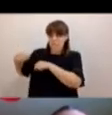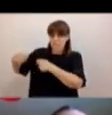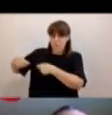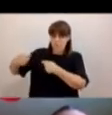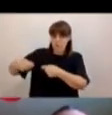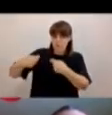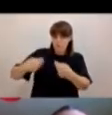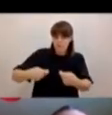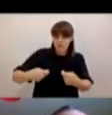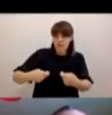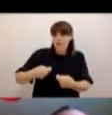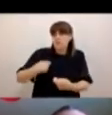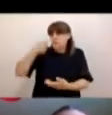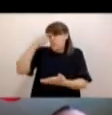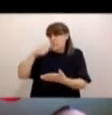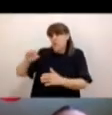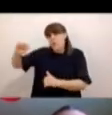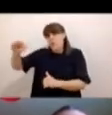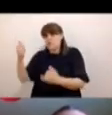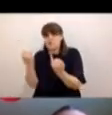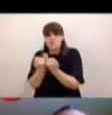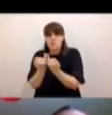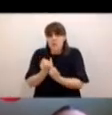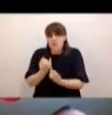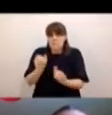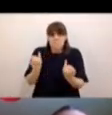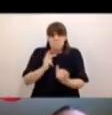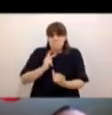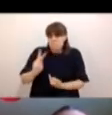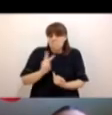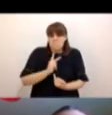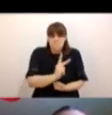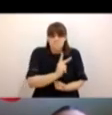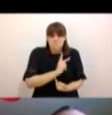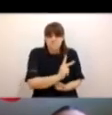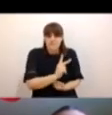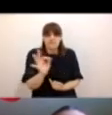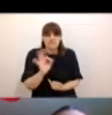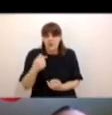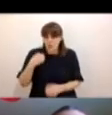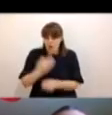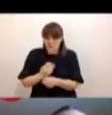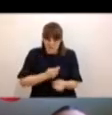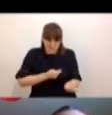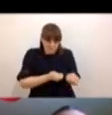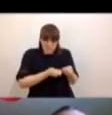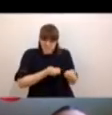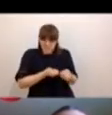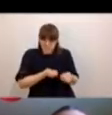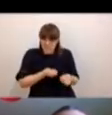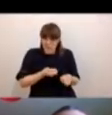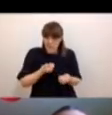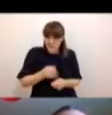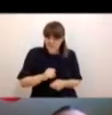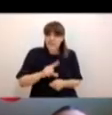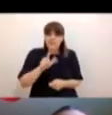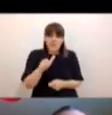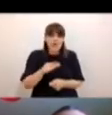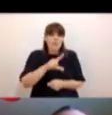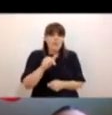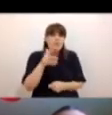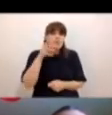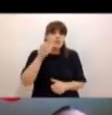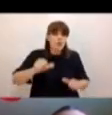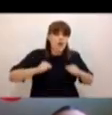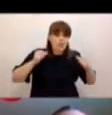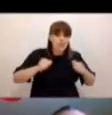también educan así a sus hijos y que si no lo hacen a lo mejor en la adolescencia se les van a salir del guacal o que no van a ser hombres y mujeres de bien si no